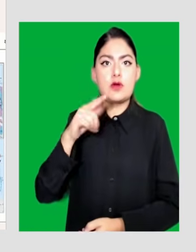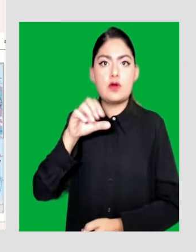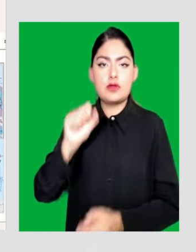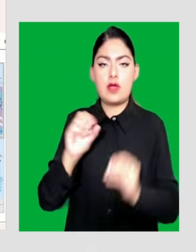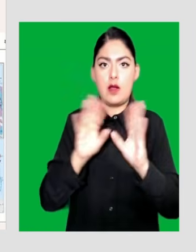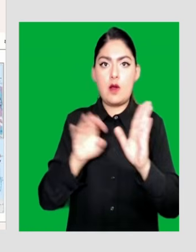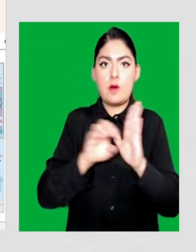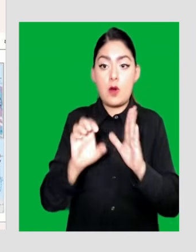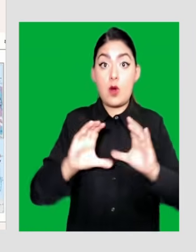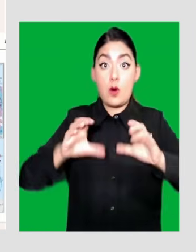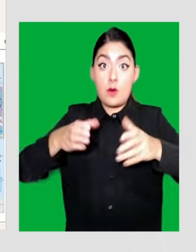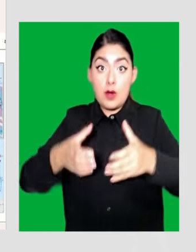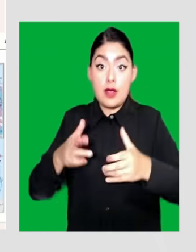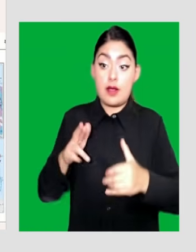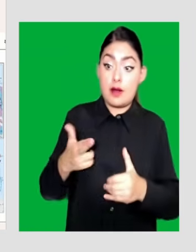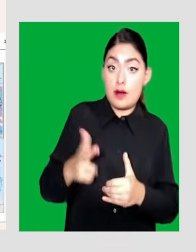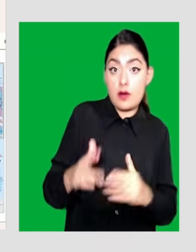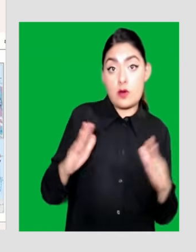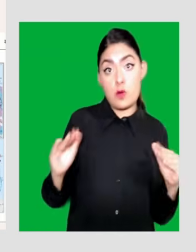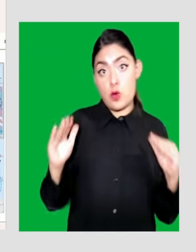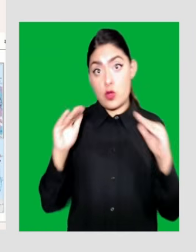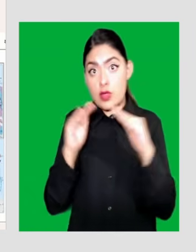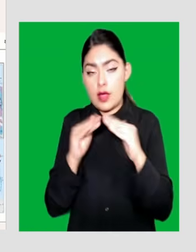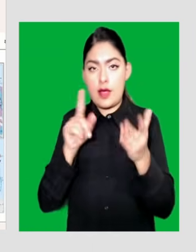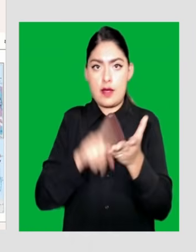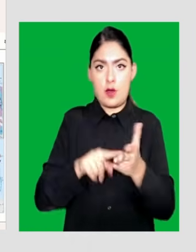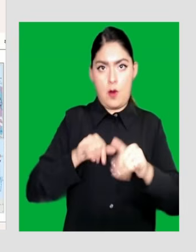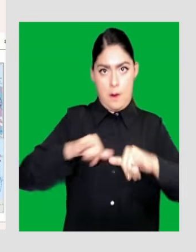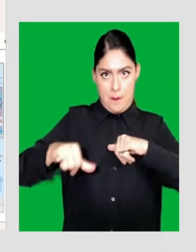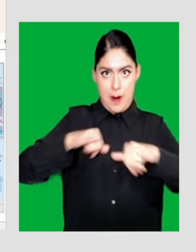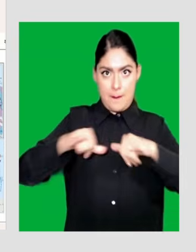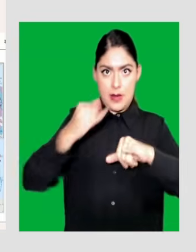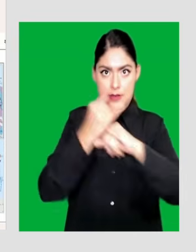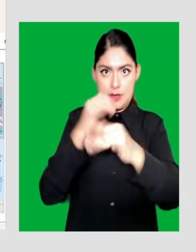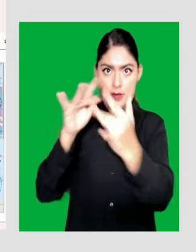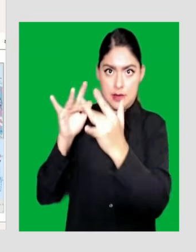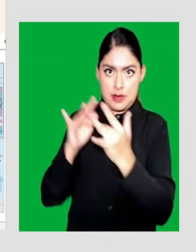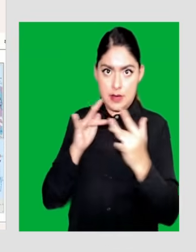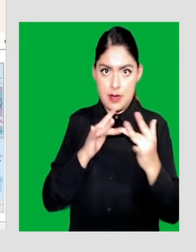agrarios. Nos ayudan a comparar y entender estas divisiones geográficas.